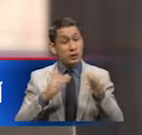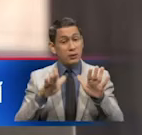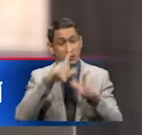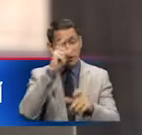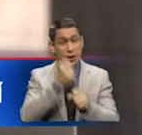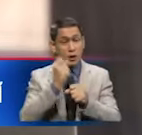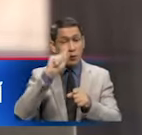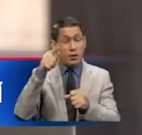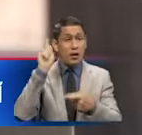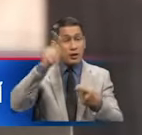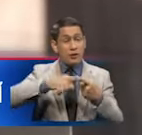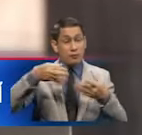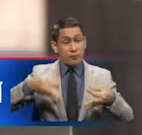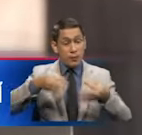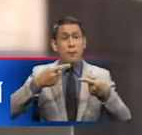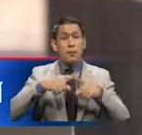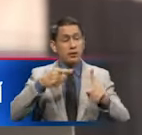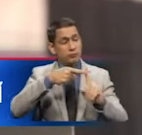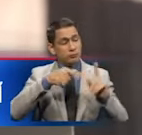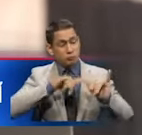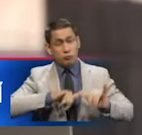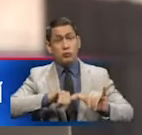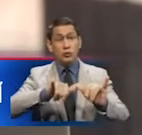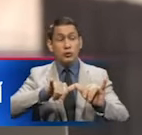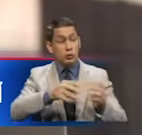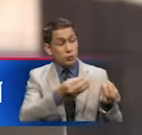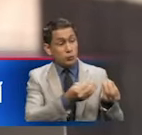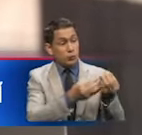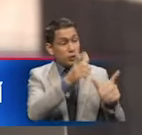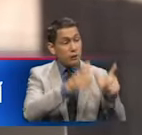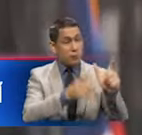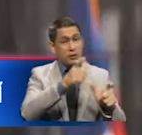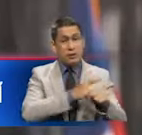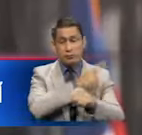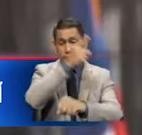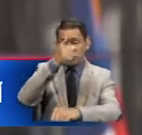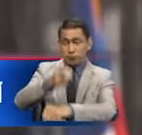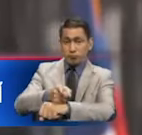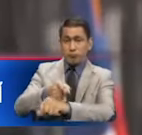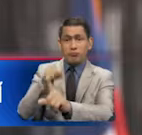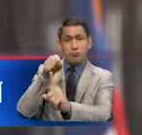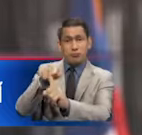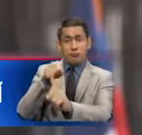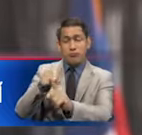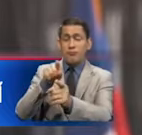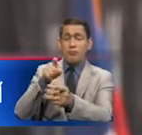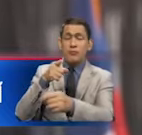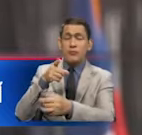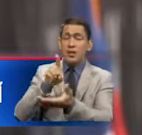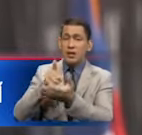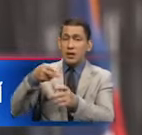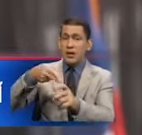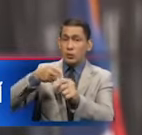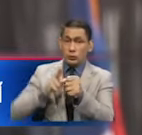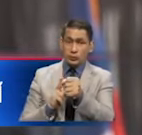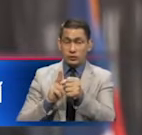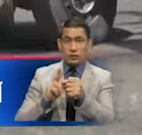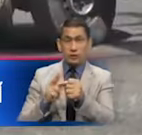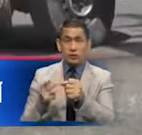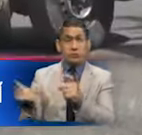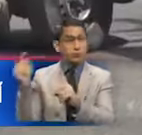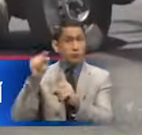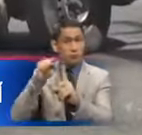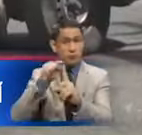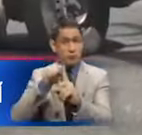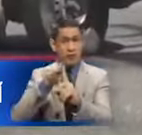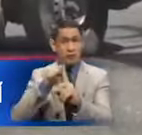las pandillas y parte de la población exigían su renuncia. Estaba en Kenia para hablar de la misión internacional de seguridad cuando